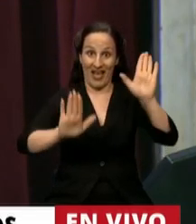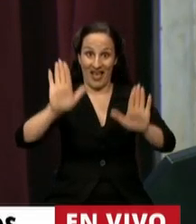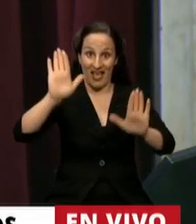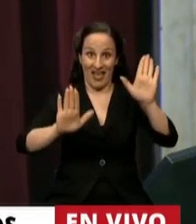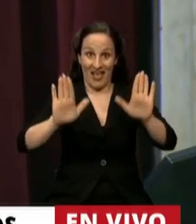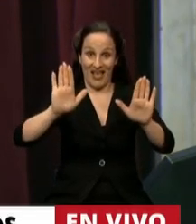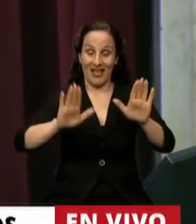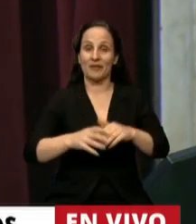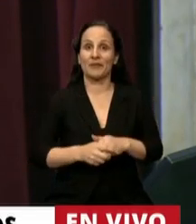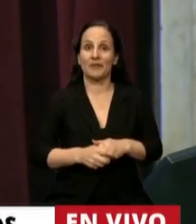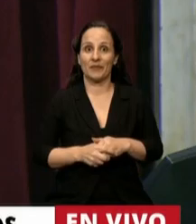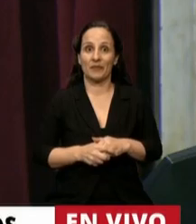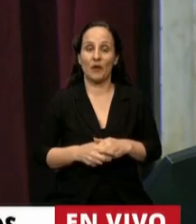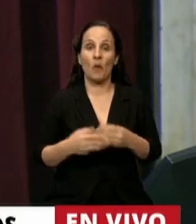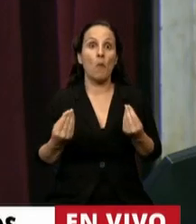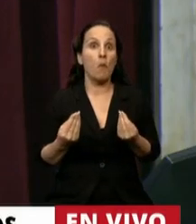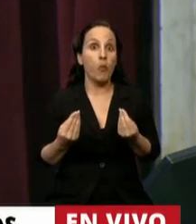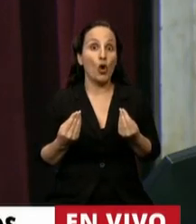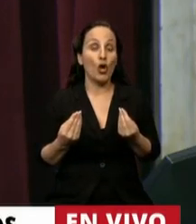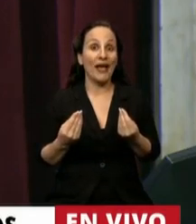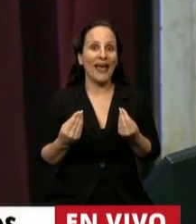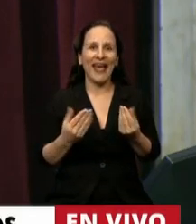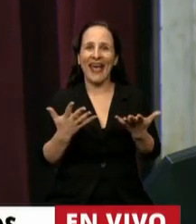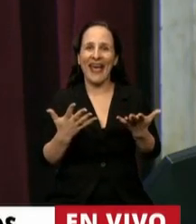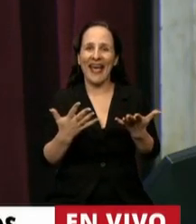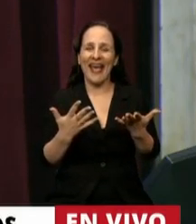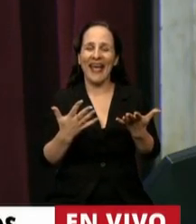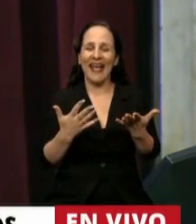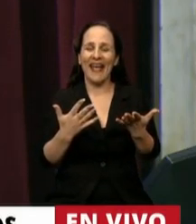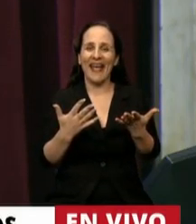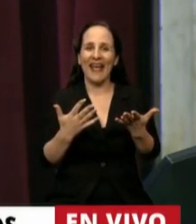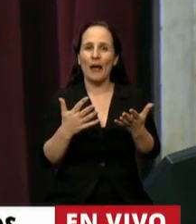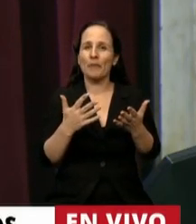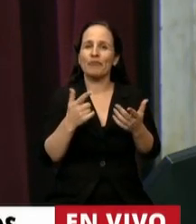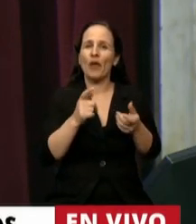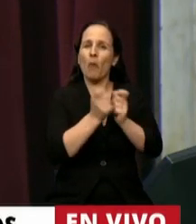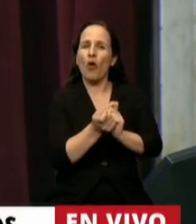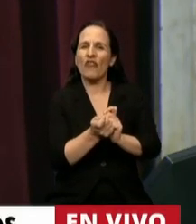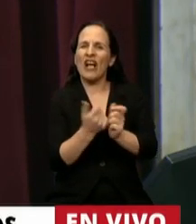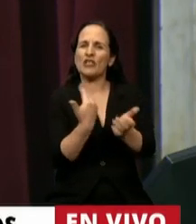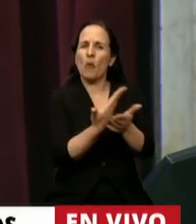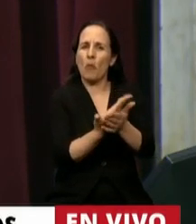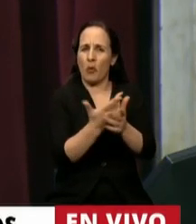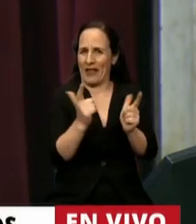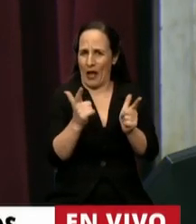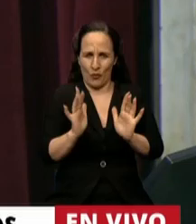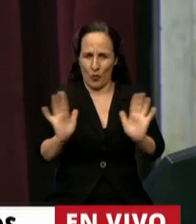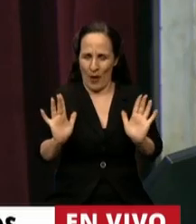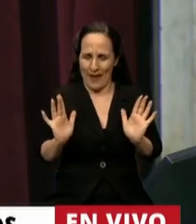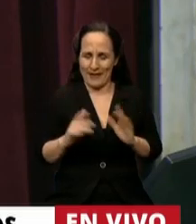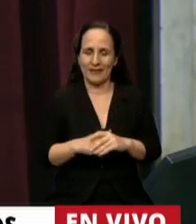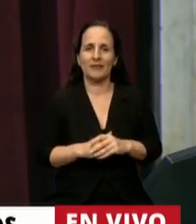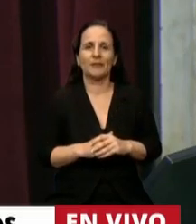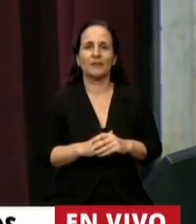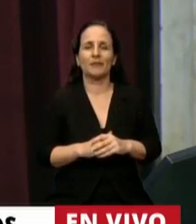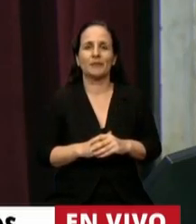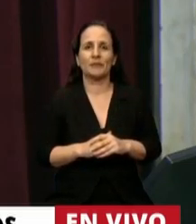mano alzada, porque no hay ninguna modificación a plantear en la discusión en